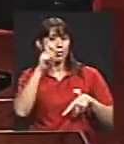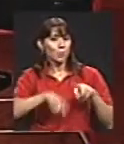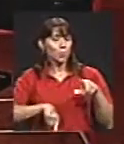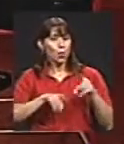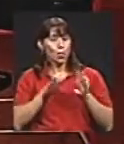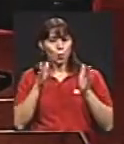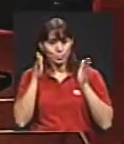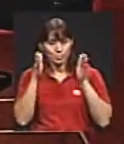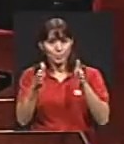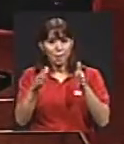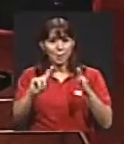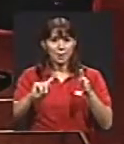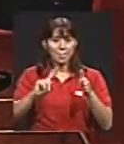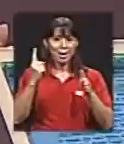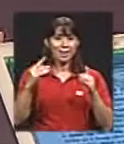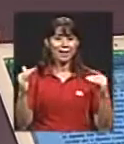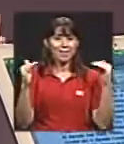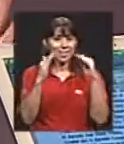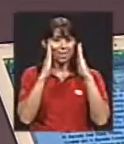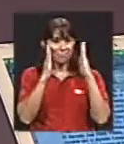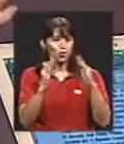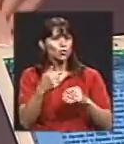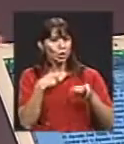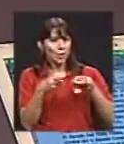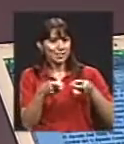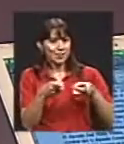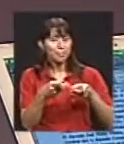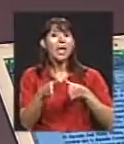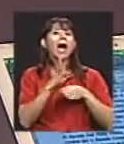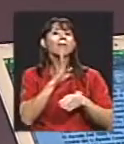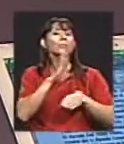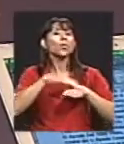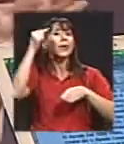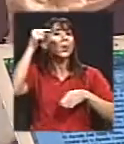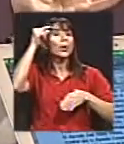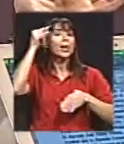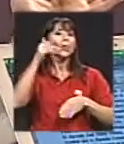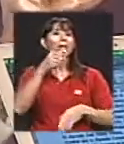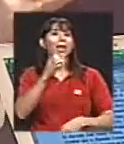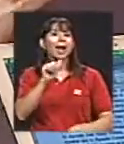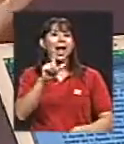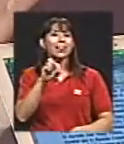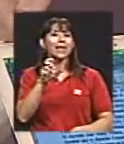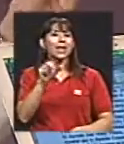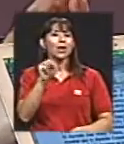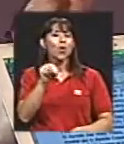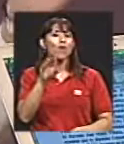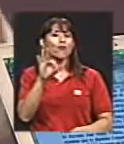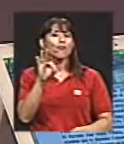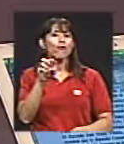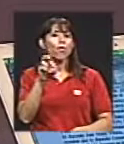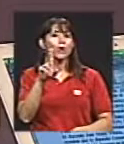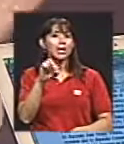nivel de atención sino que aquí yo lo voy a ir describiendo hablamos de la administración calderón fournier por eso nosotros queríamos irnos ligando